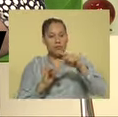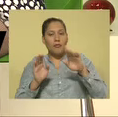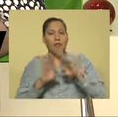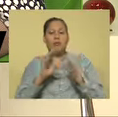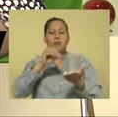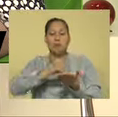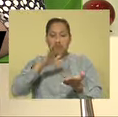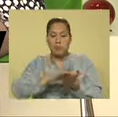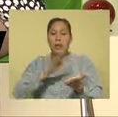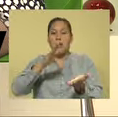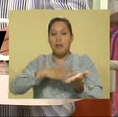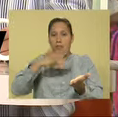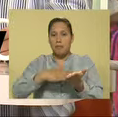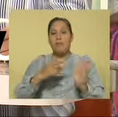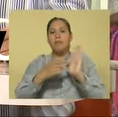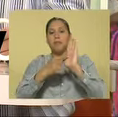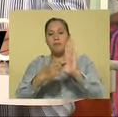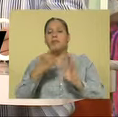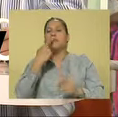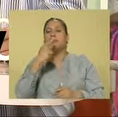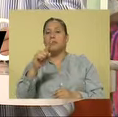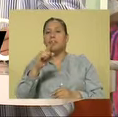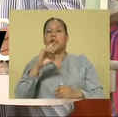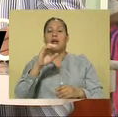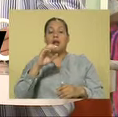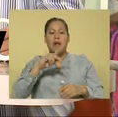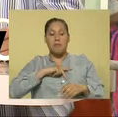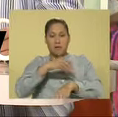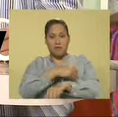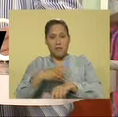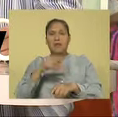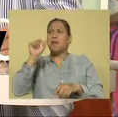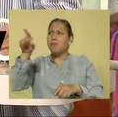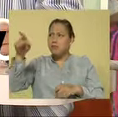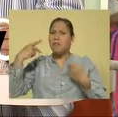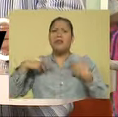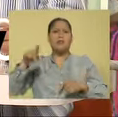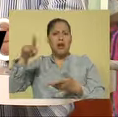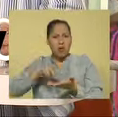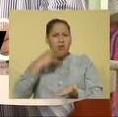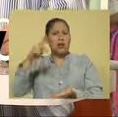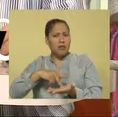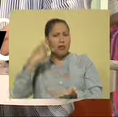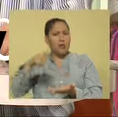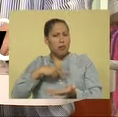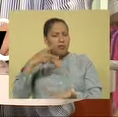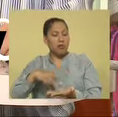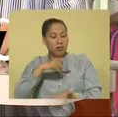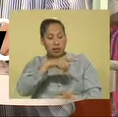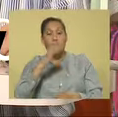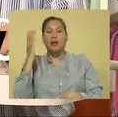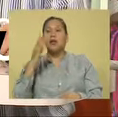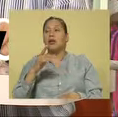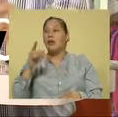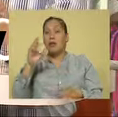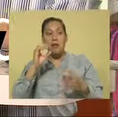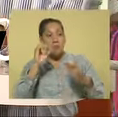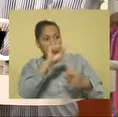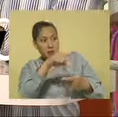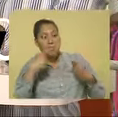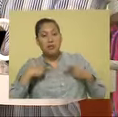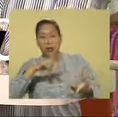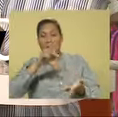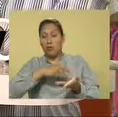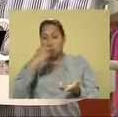documentados antecedentes o denuncias de violencia familiar por el mismo agresor y contra la misma víctima